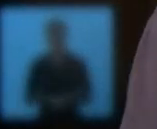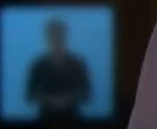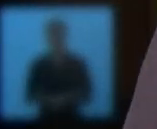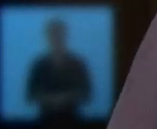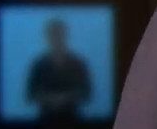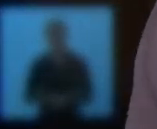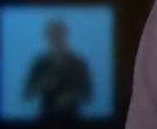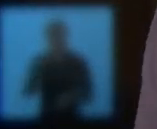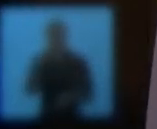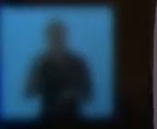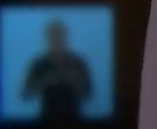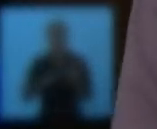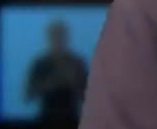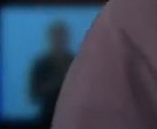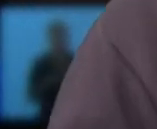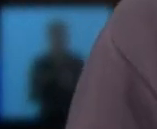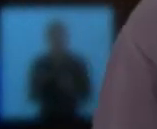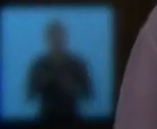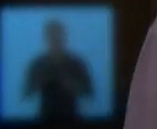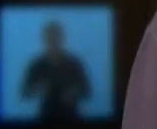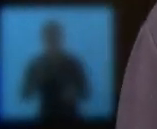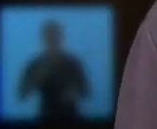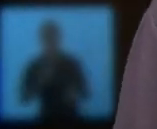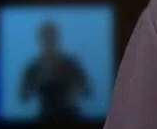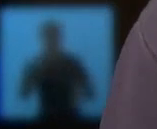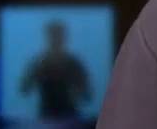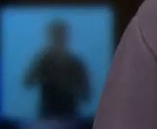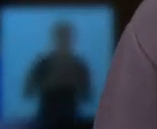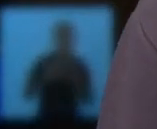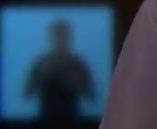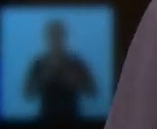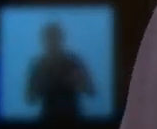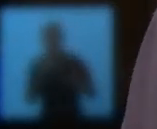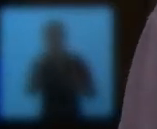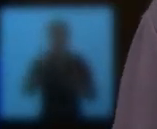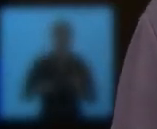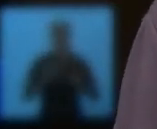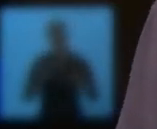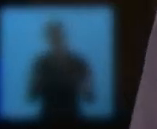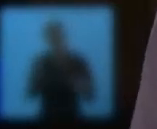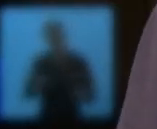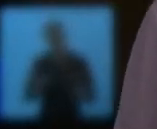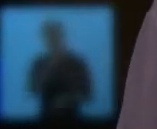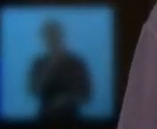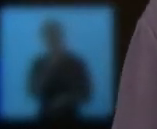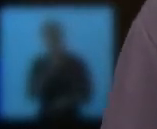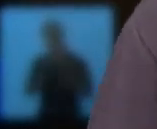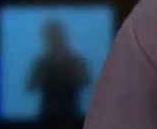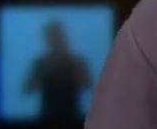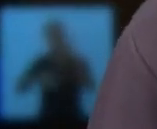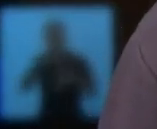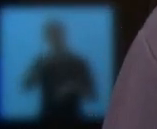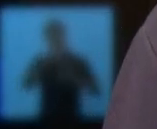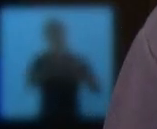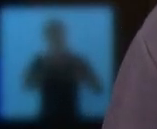debates, porque ya van marcando las estrategias de cada uno de los candidatos. En este sentido, vamos a ver qué pasa en el próximo debate, si será similar a este o